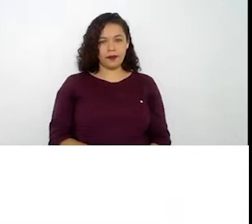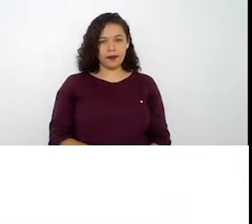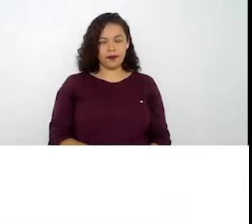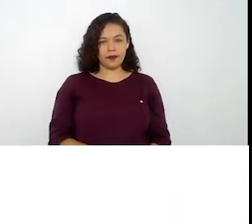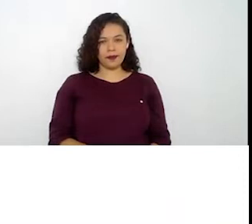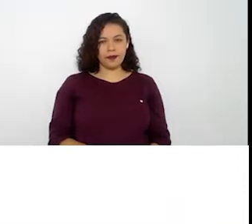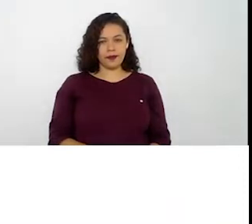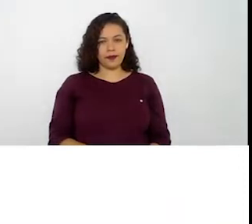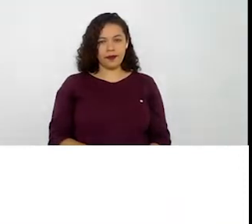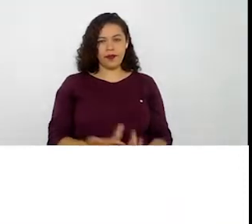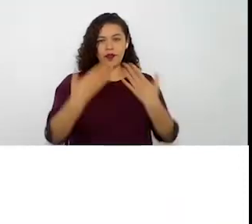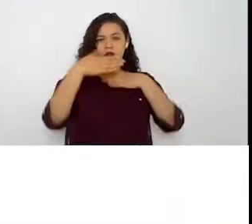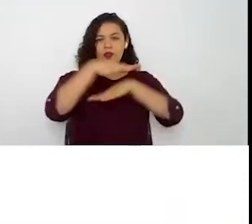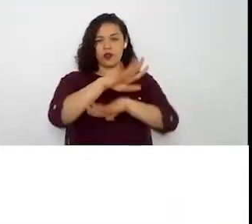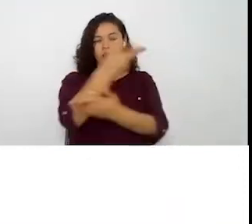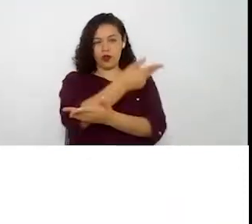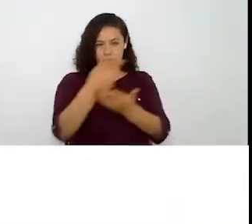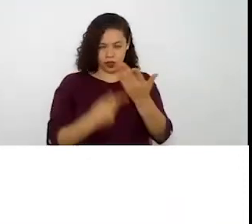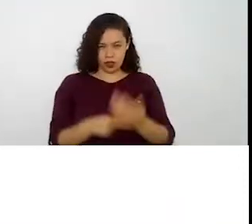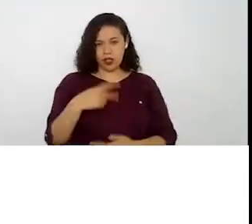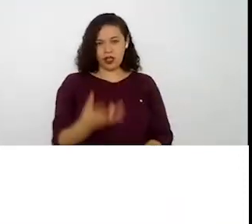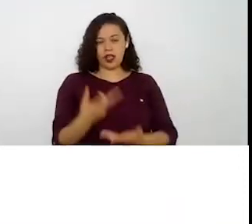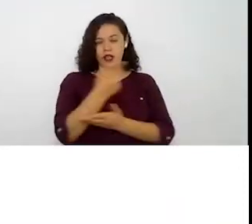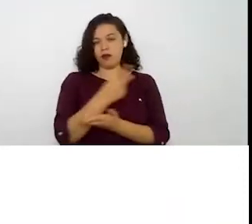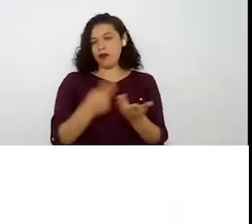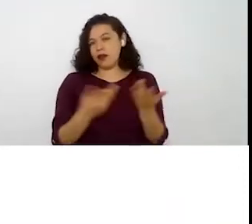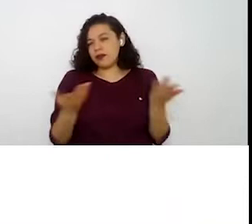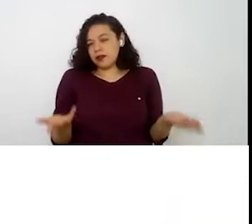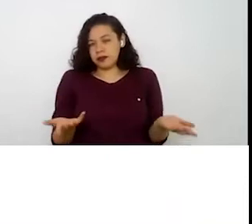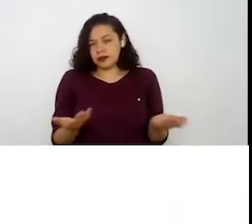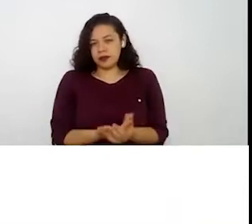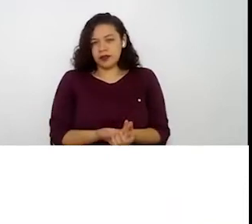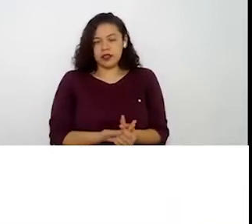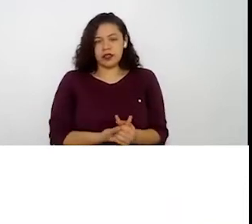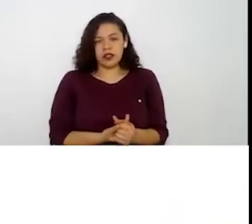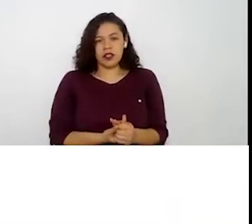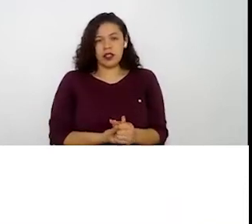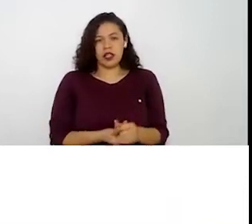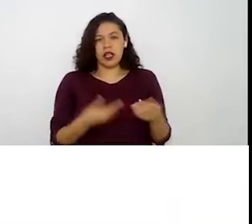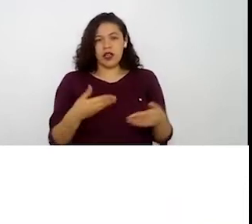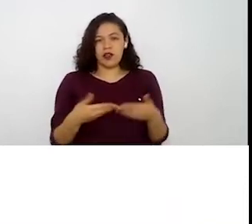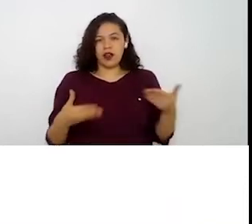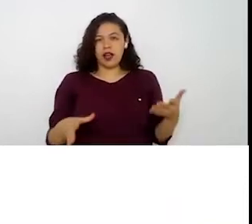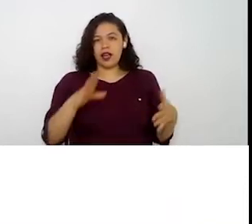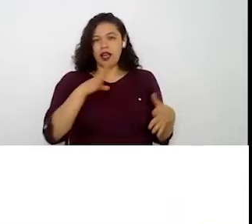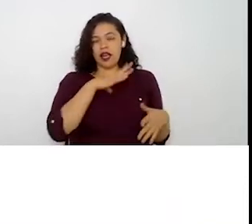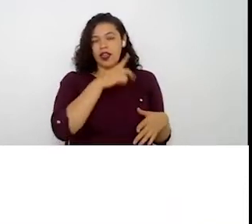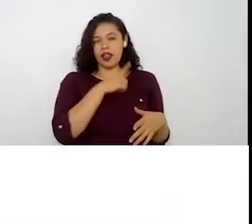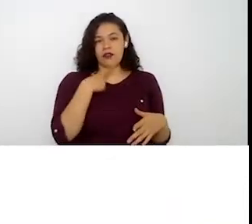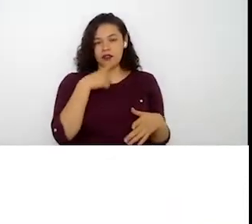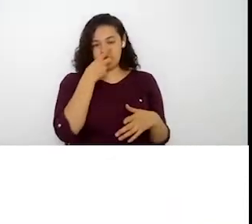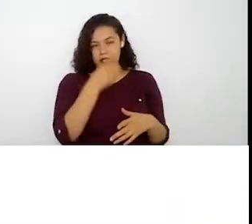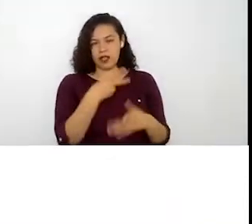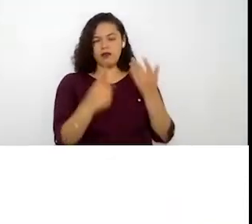acerca del programa el programa bueno en esta parte tenemos que que señalar la problemática